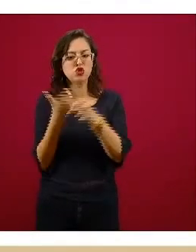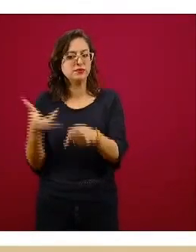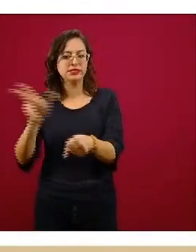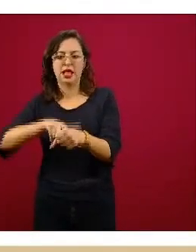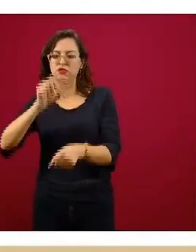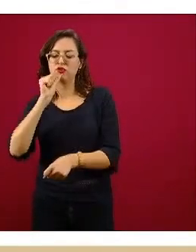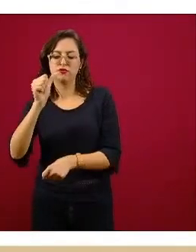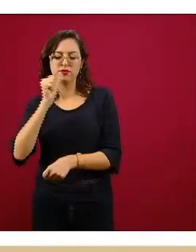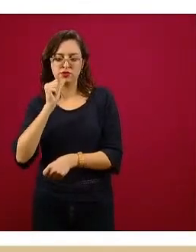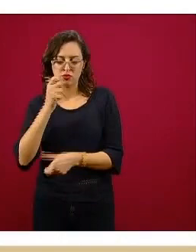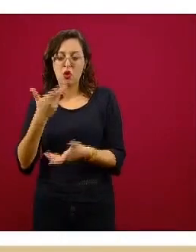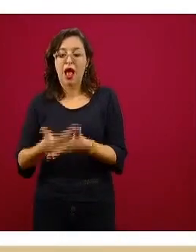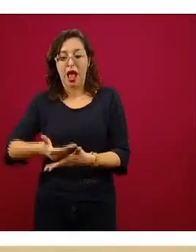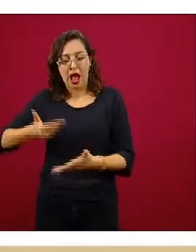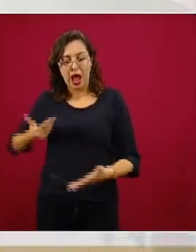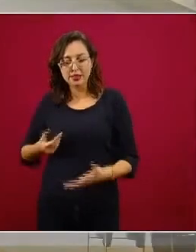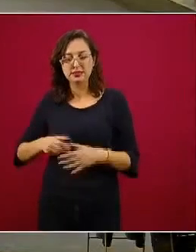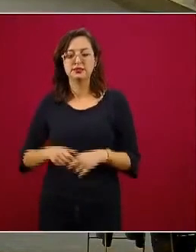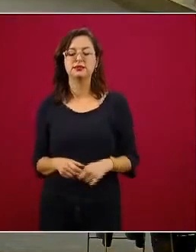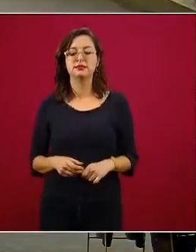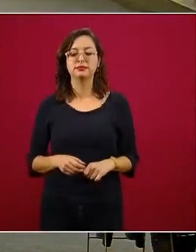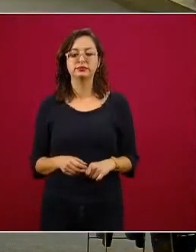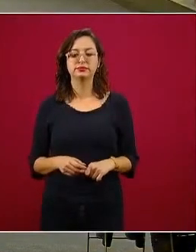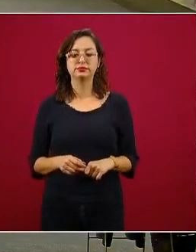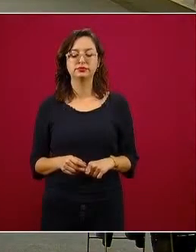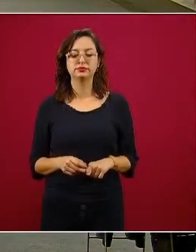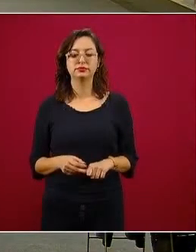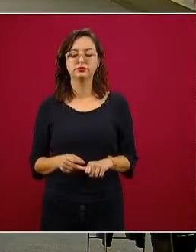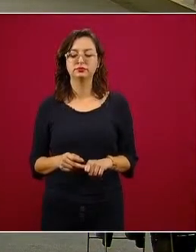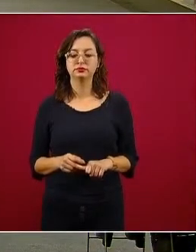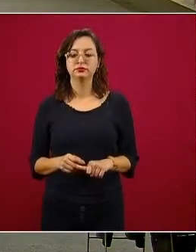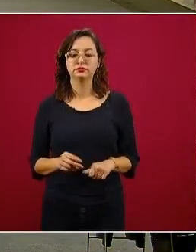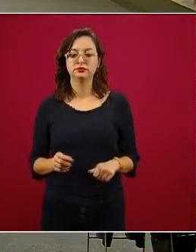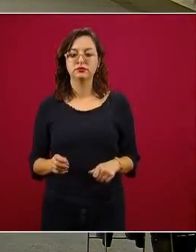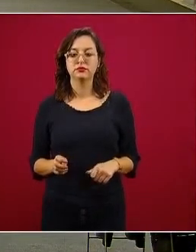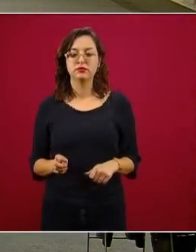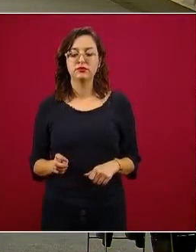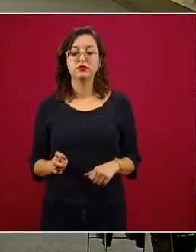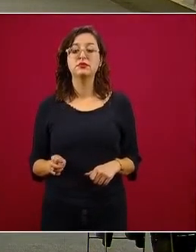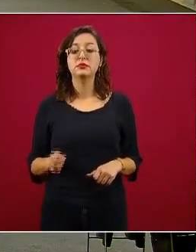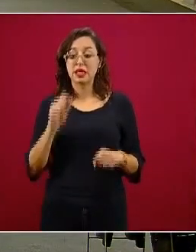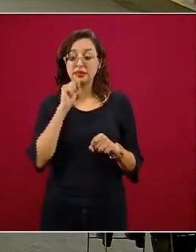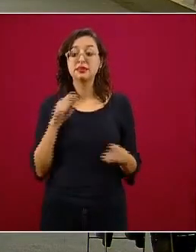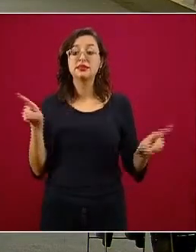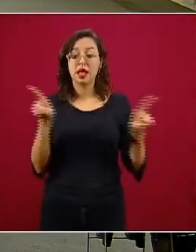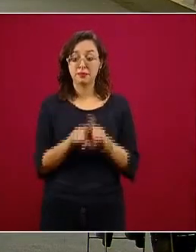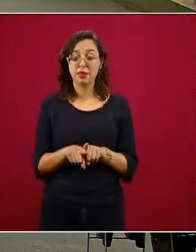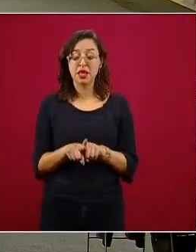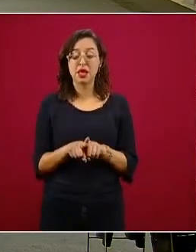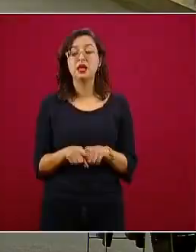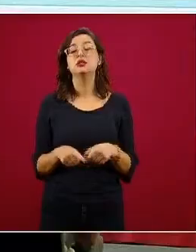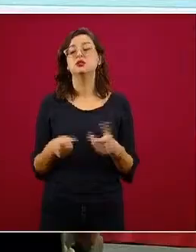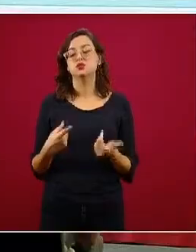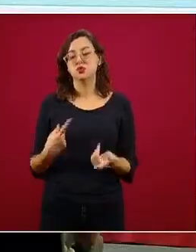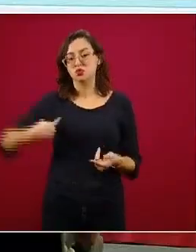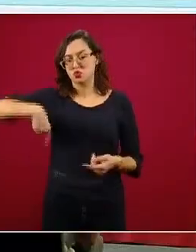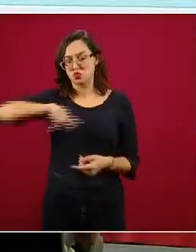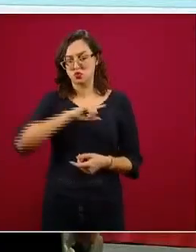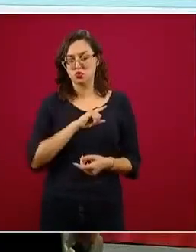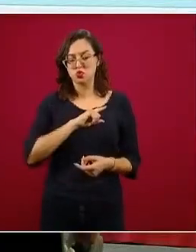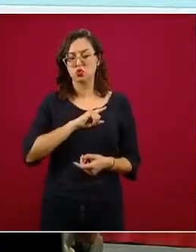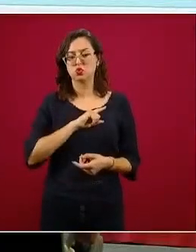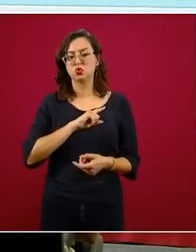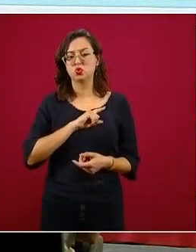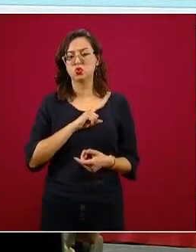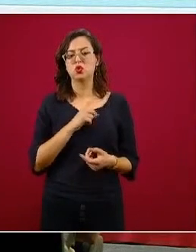vemos en esta estrategia. La siguiente, nada más una cosa que es importante es que también estamos colaborando con varios, no solamente el